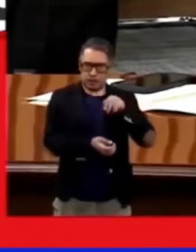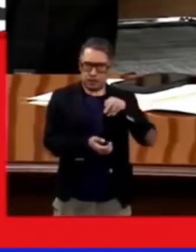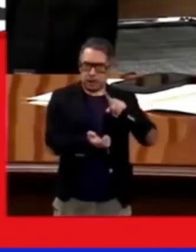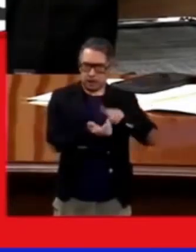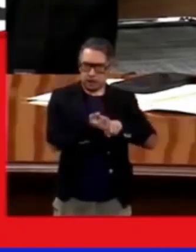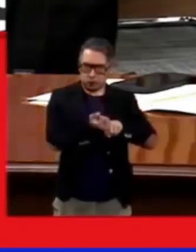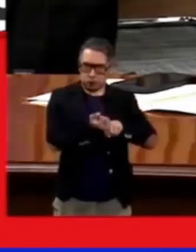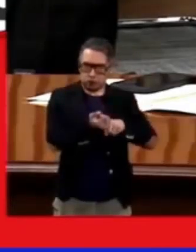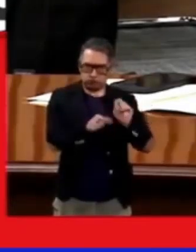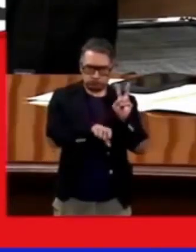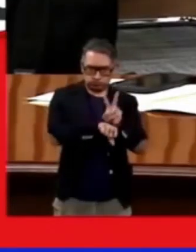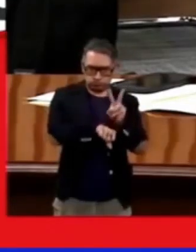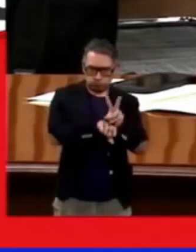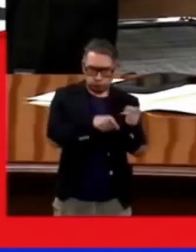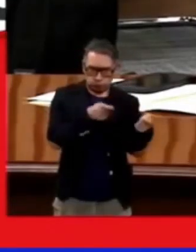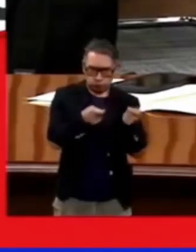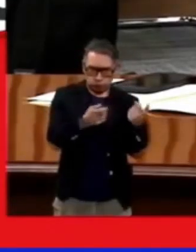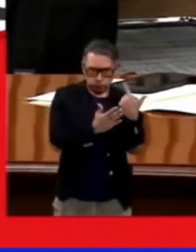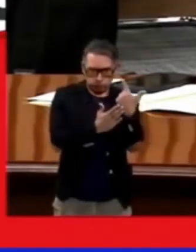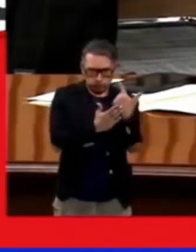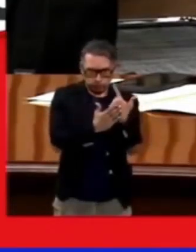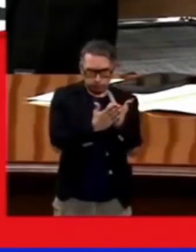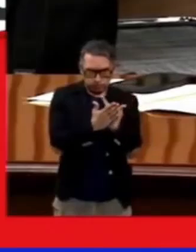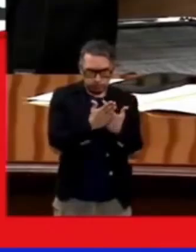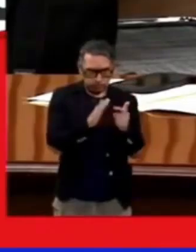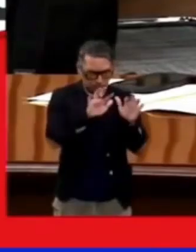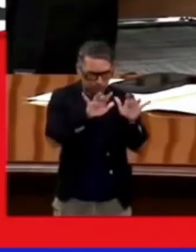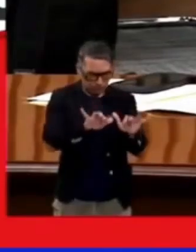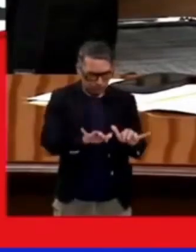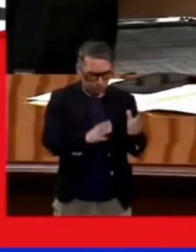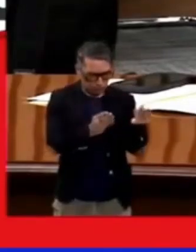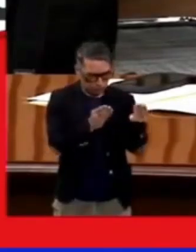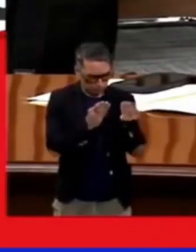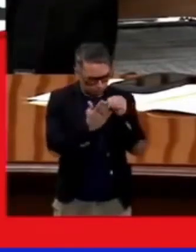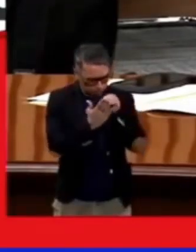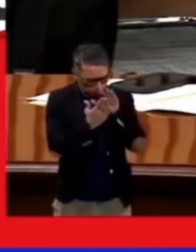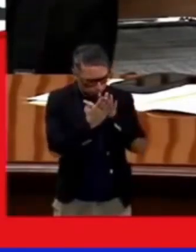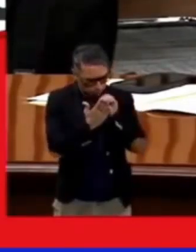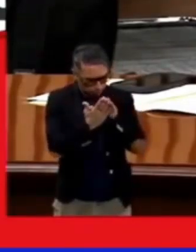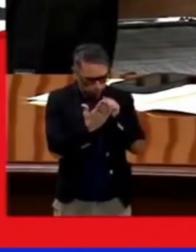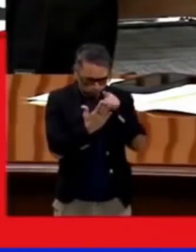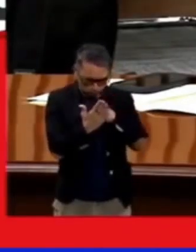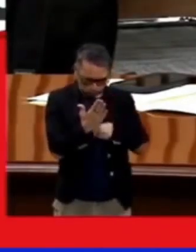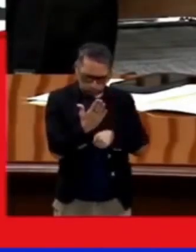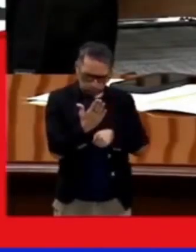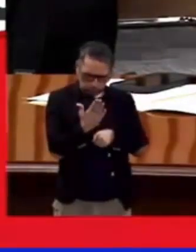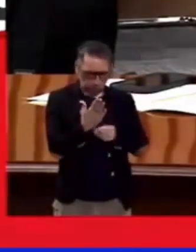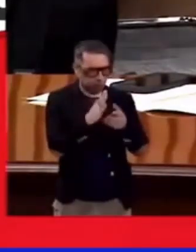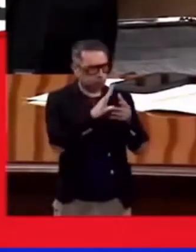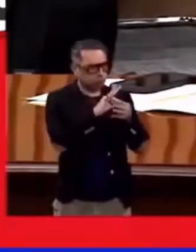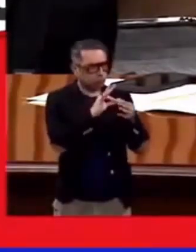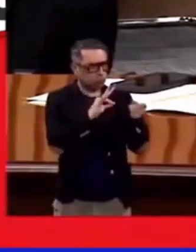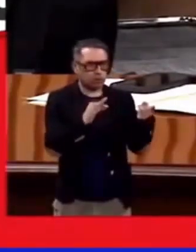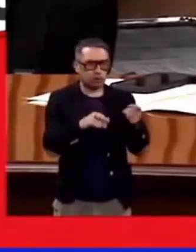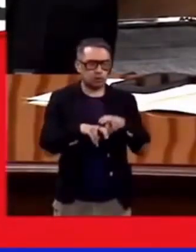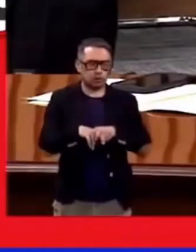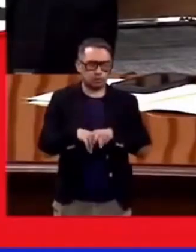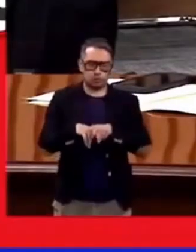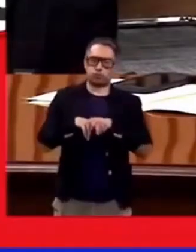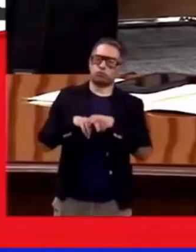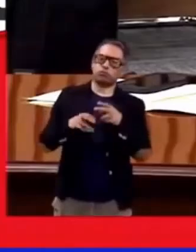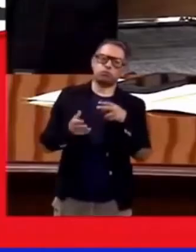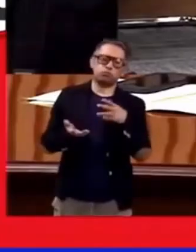plasma, pues inmediatamente brincan a